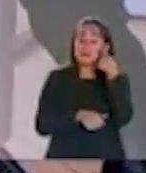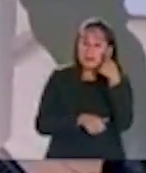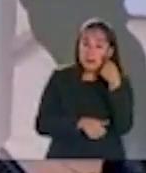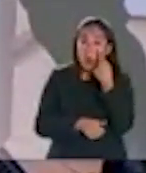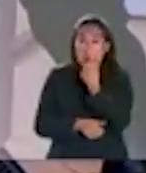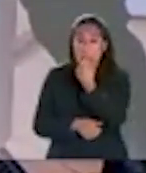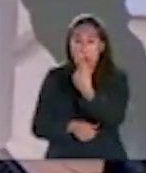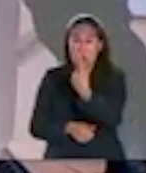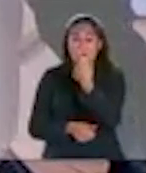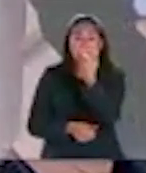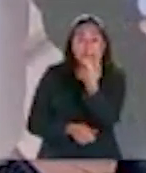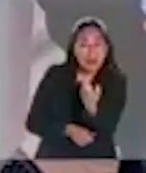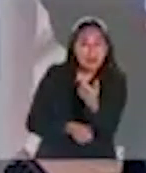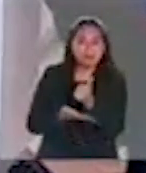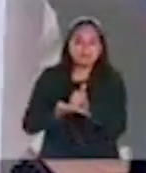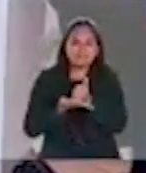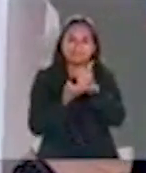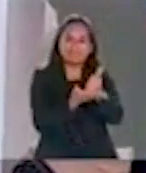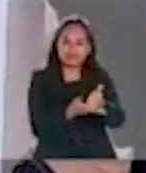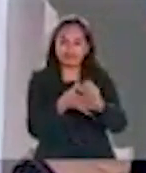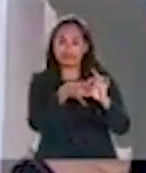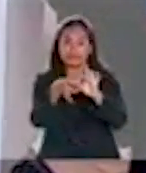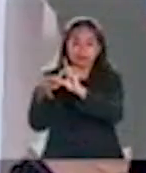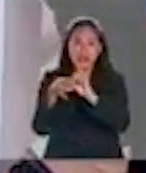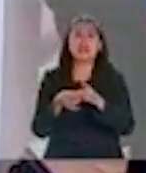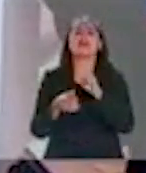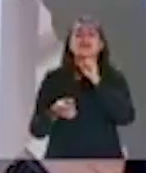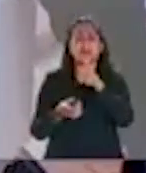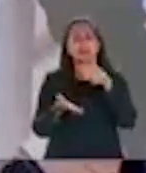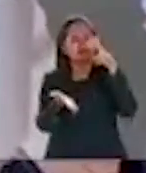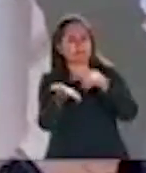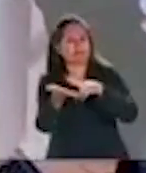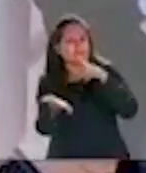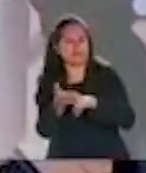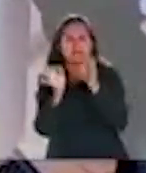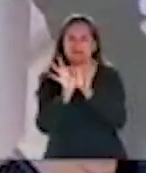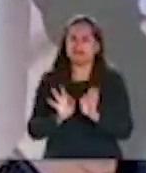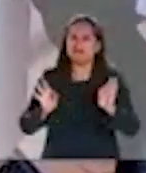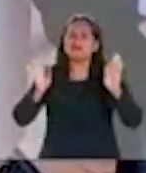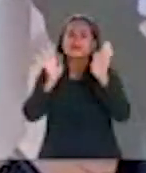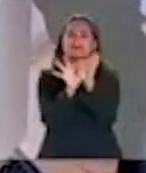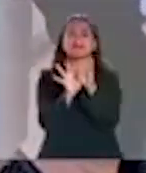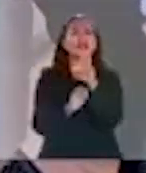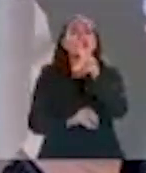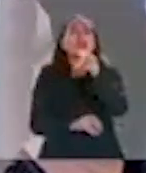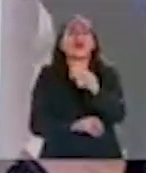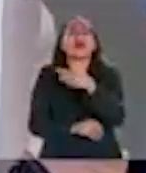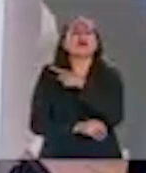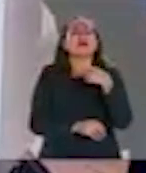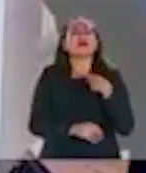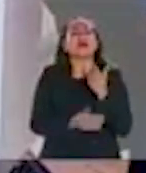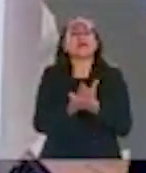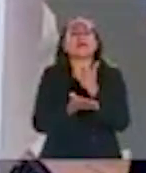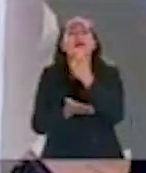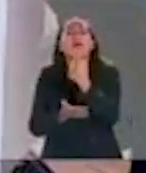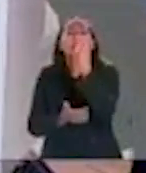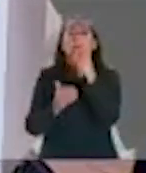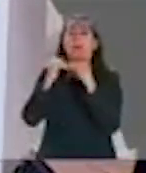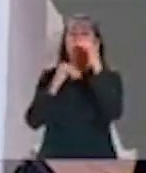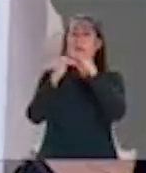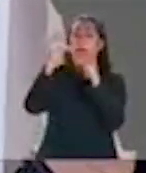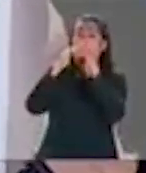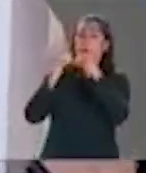cooperación vale muchísimo más que un peso invertido en un absurdo muro como el que pretende construir donald